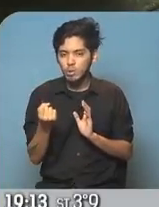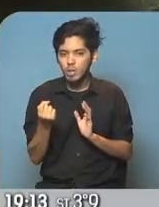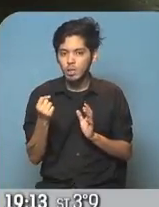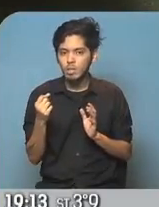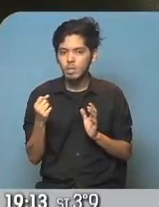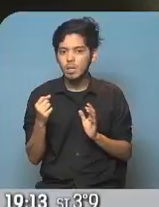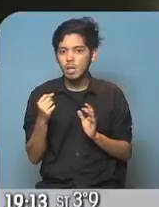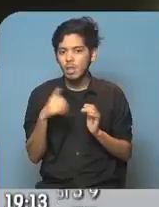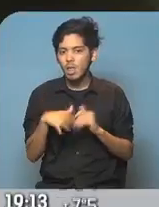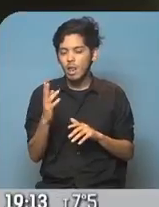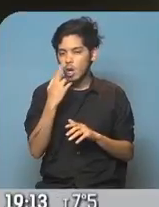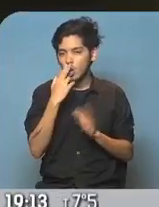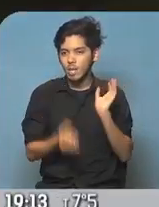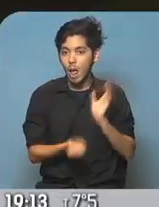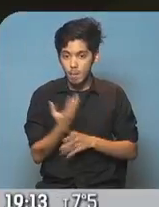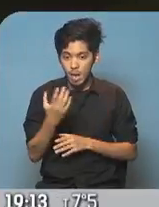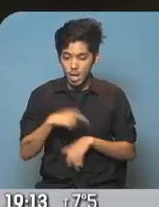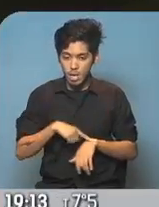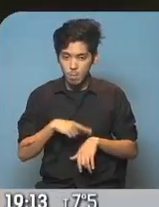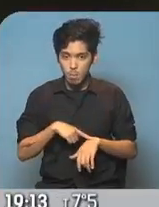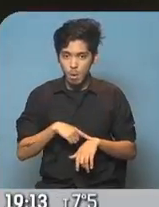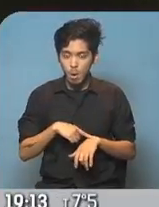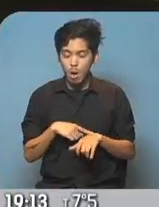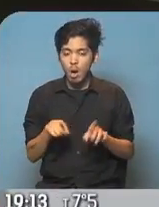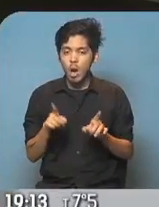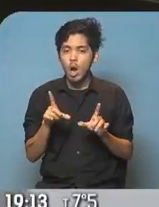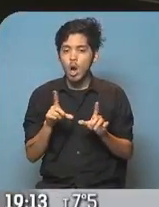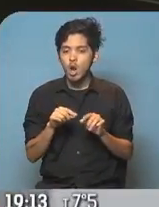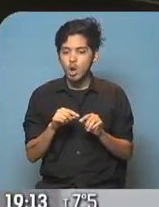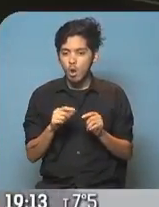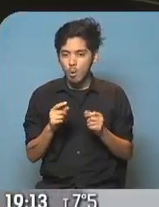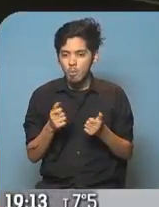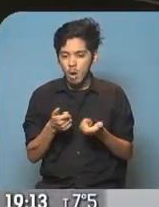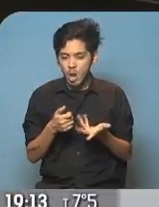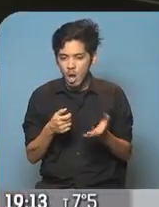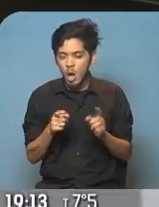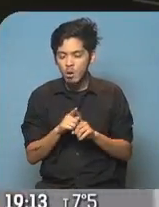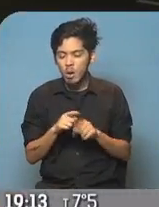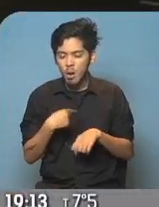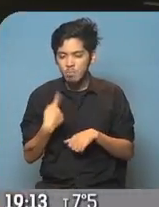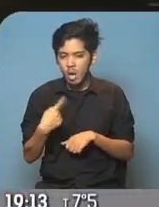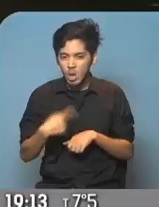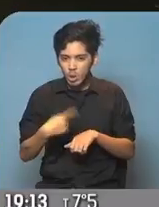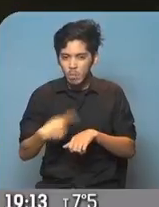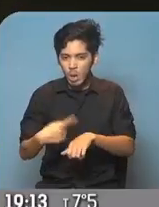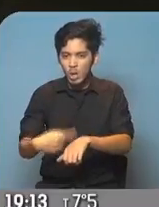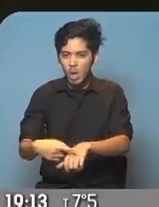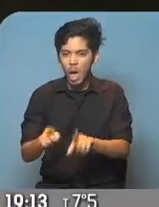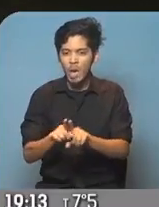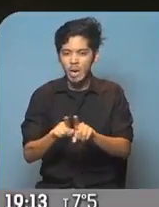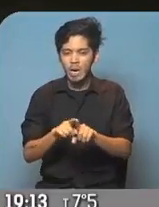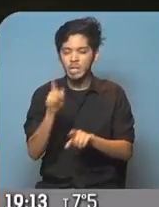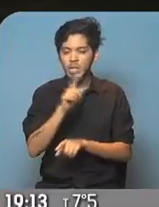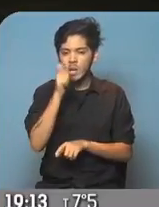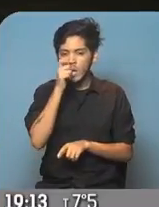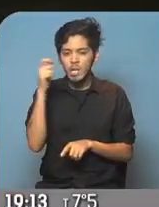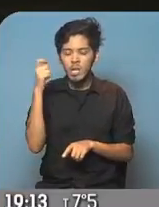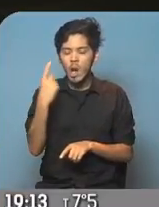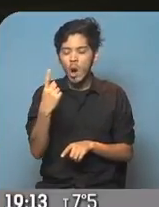de la mañana. En estos momentos el conteo que se modifica minuto a minuto indica 121 votos,